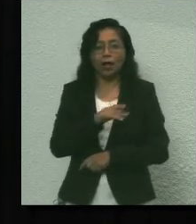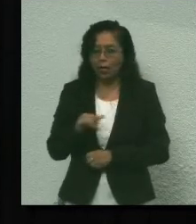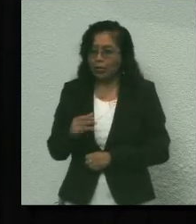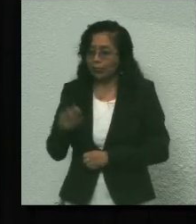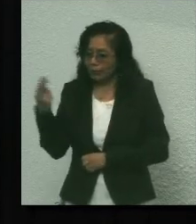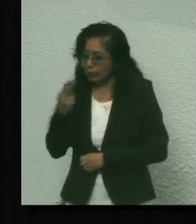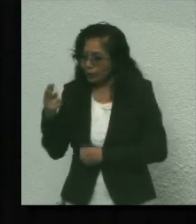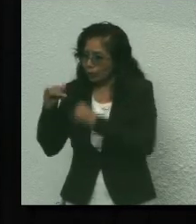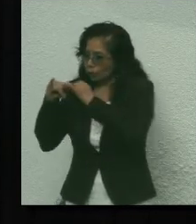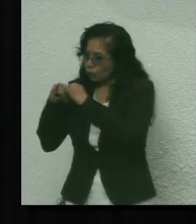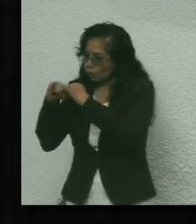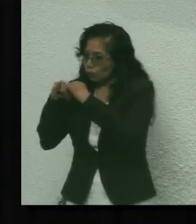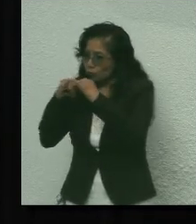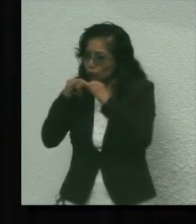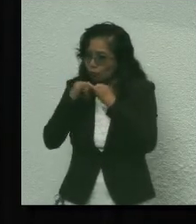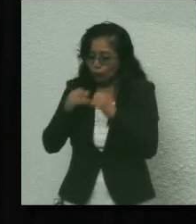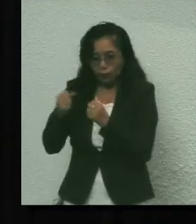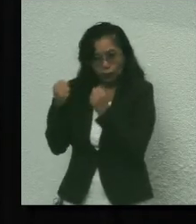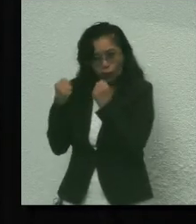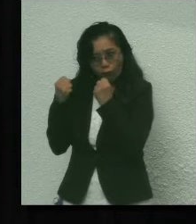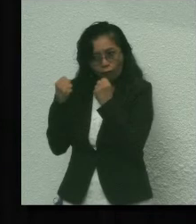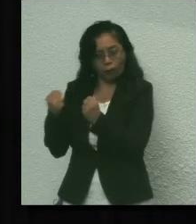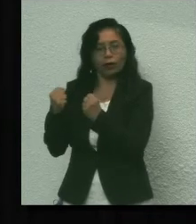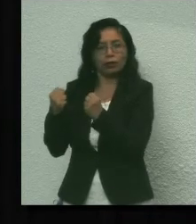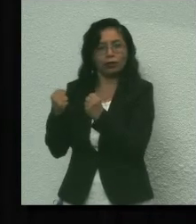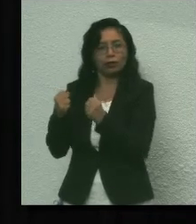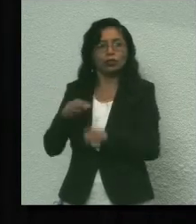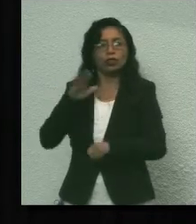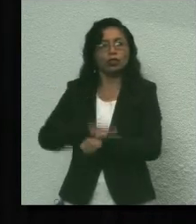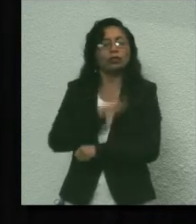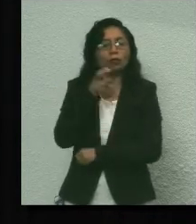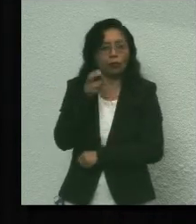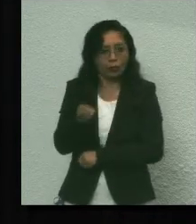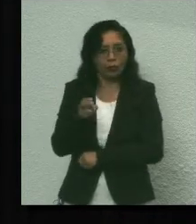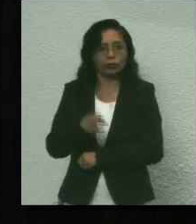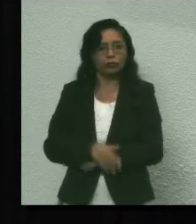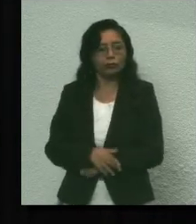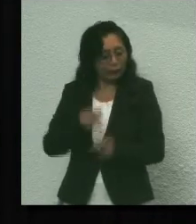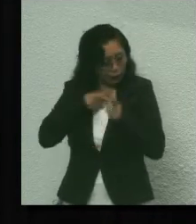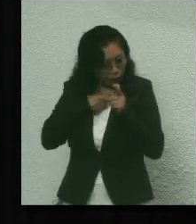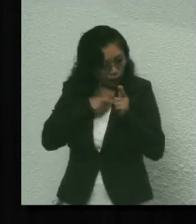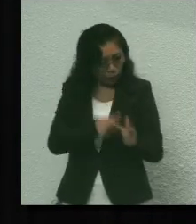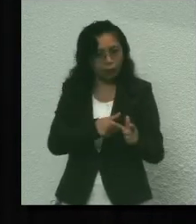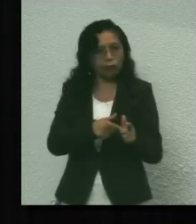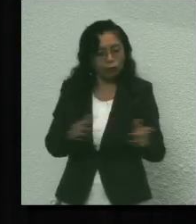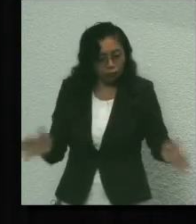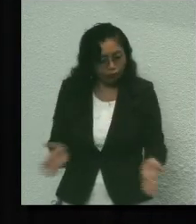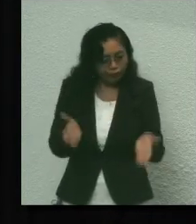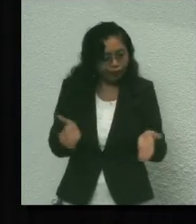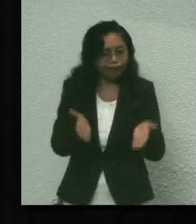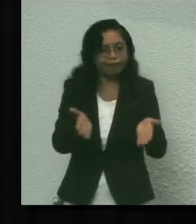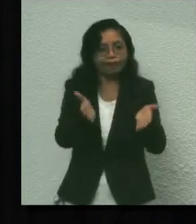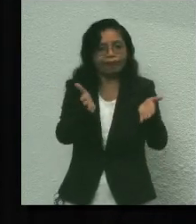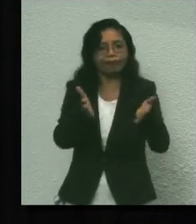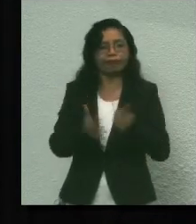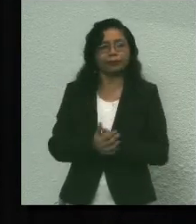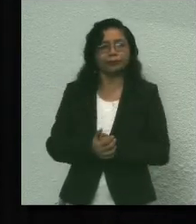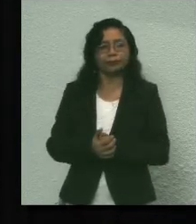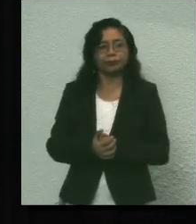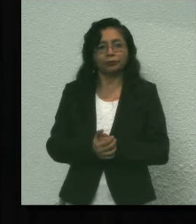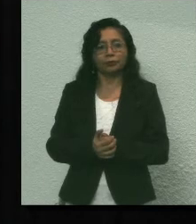fuertes imparciales y por ese motivo seguiremos impulsando desde aquí la autonomía